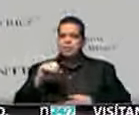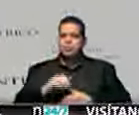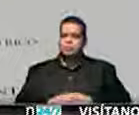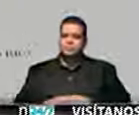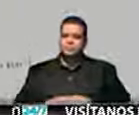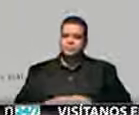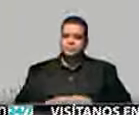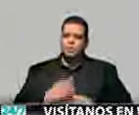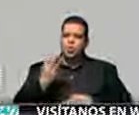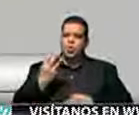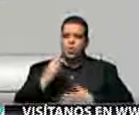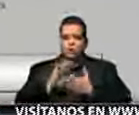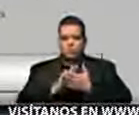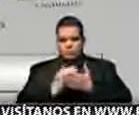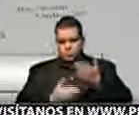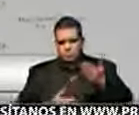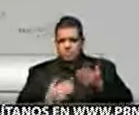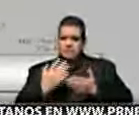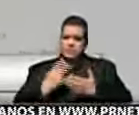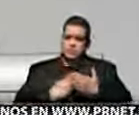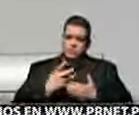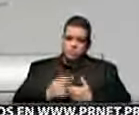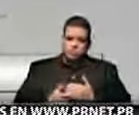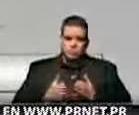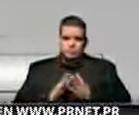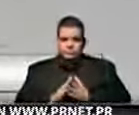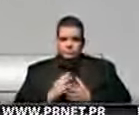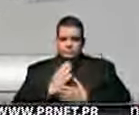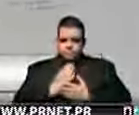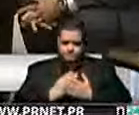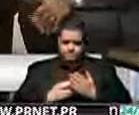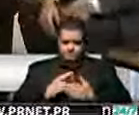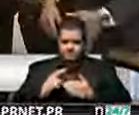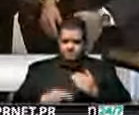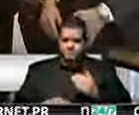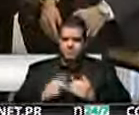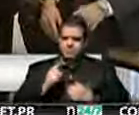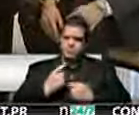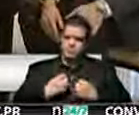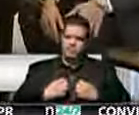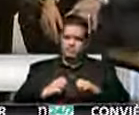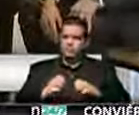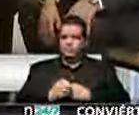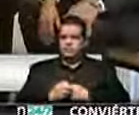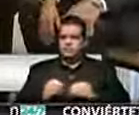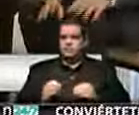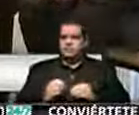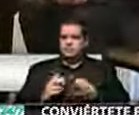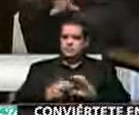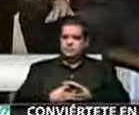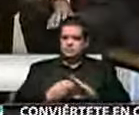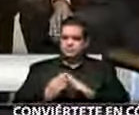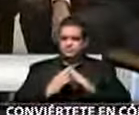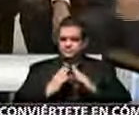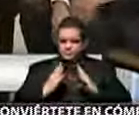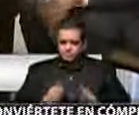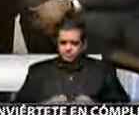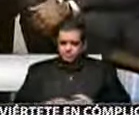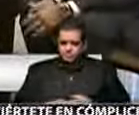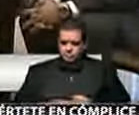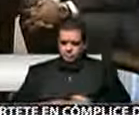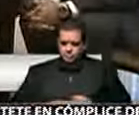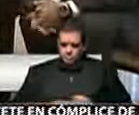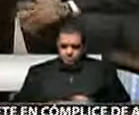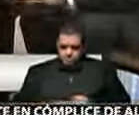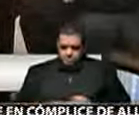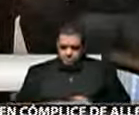cuatro resoluciones y cinco proyectos por petición son parte de resultado de los primeros esfuerzos de la oficina de participación ciudadana que incluye